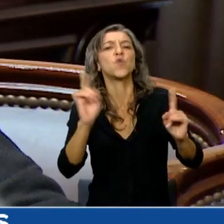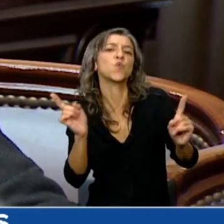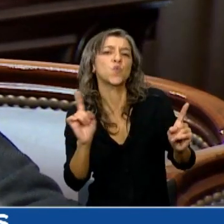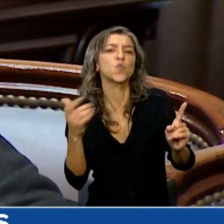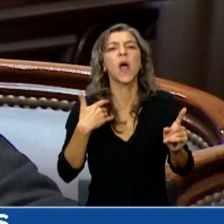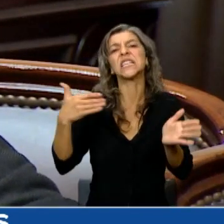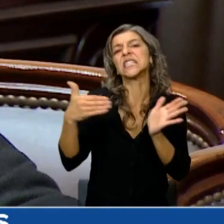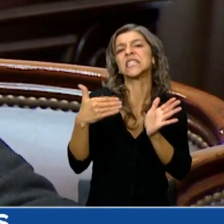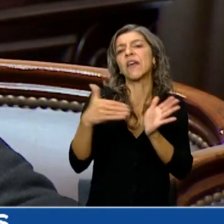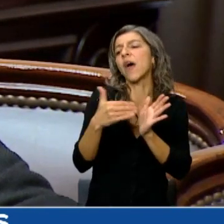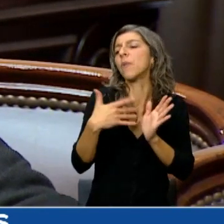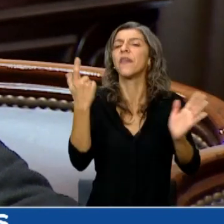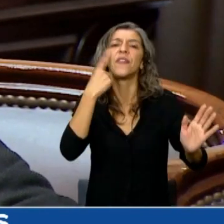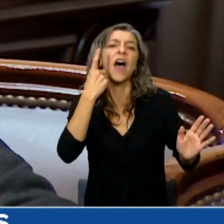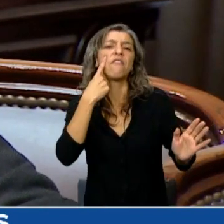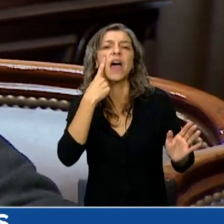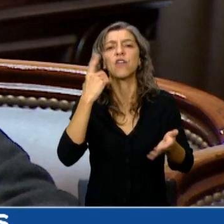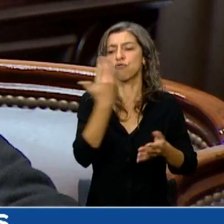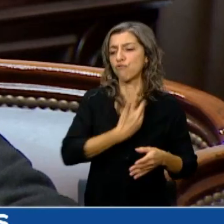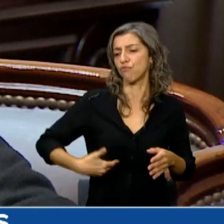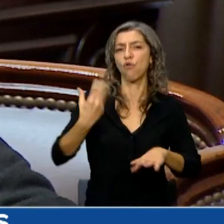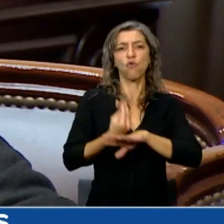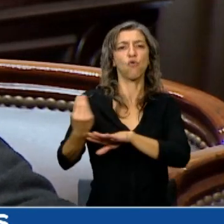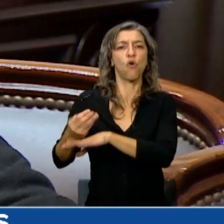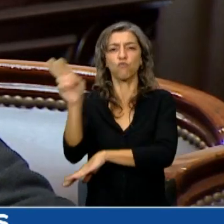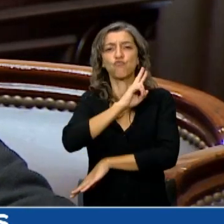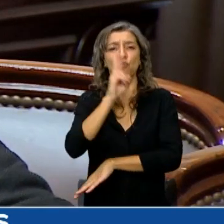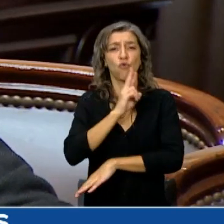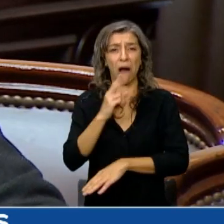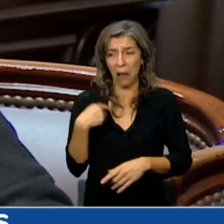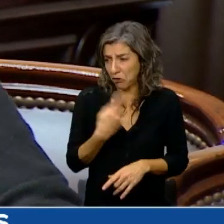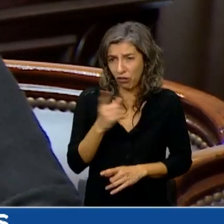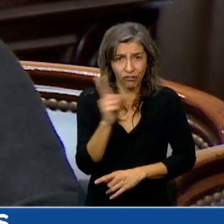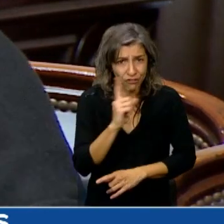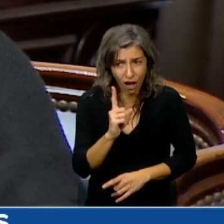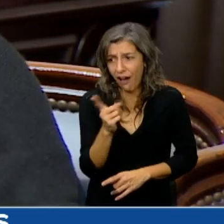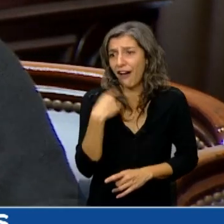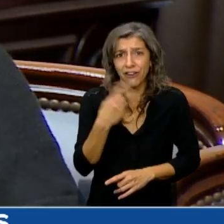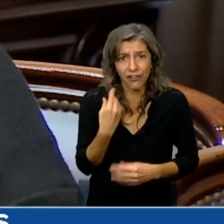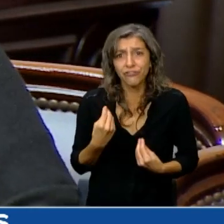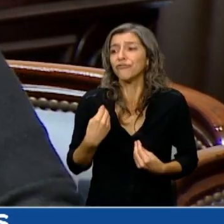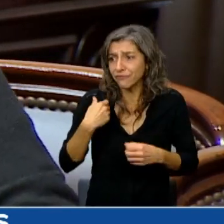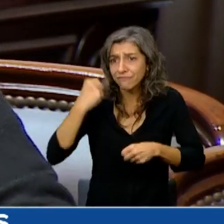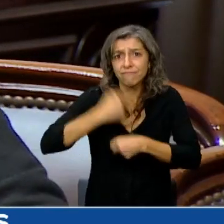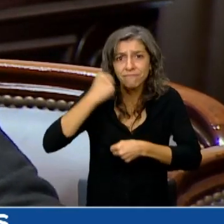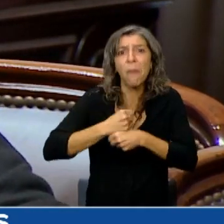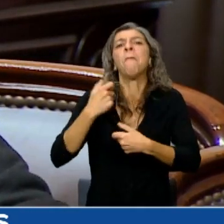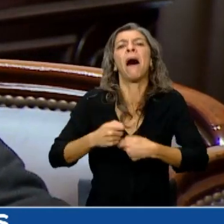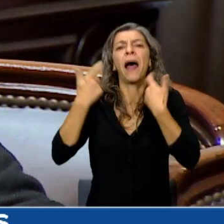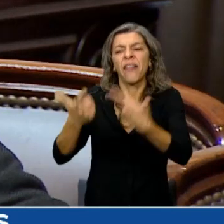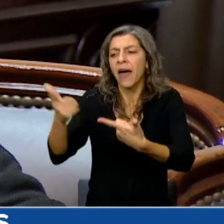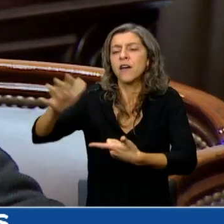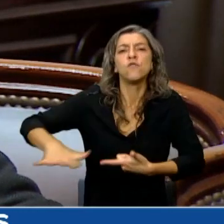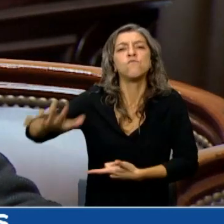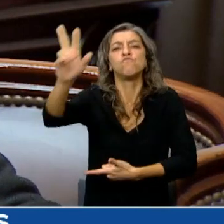dirigentas, hacia todas las mujeres. Primero las mujeres para las que tenemos que legislar. Porque nosotros,